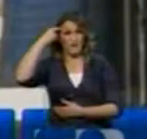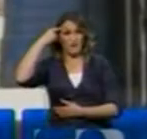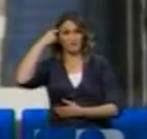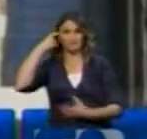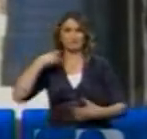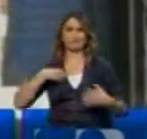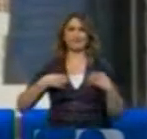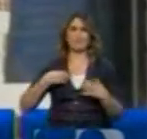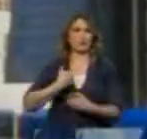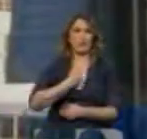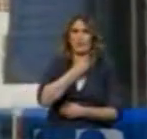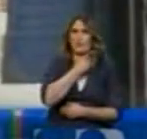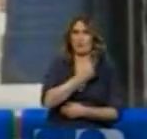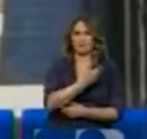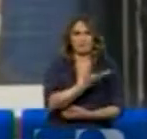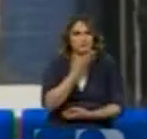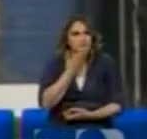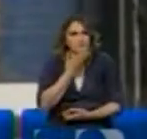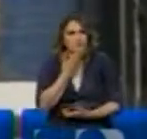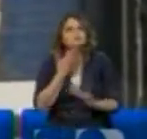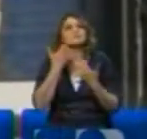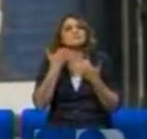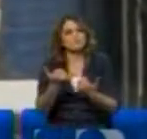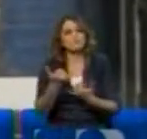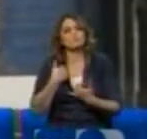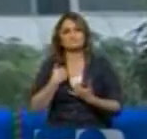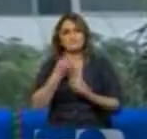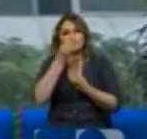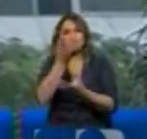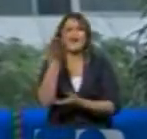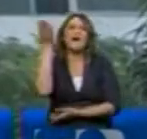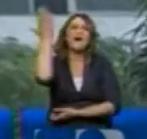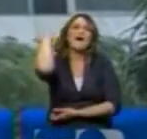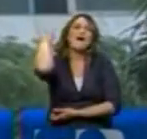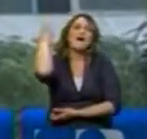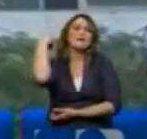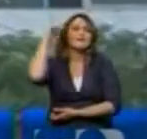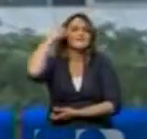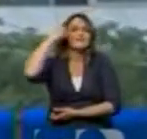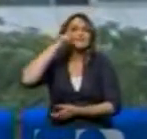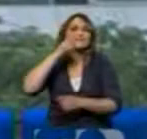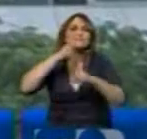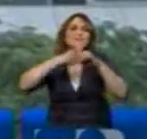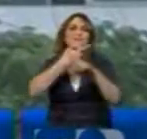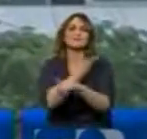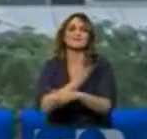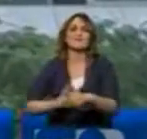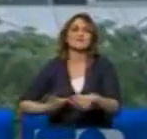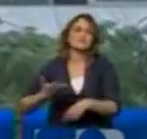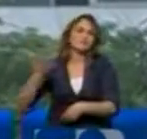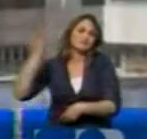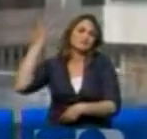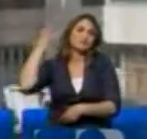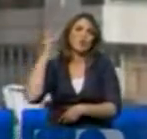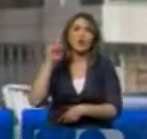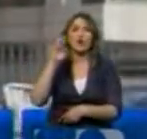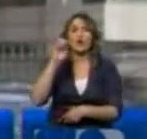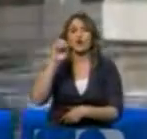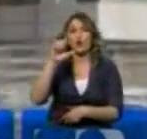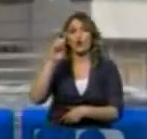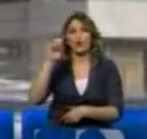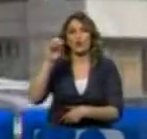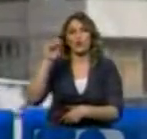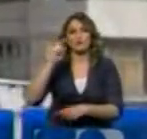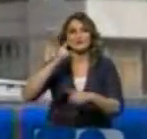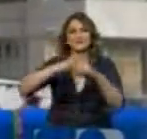Hace ya 40 años, el entonces presidente de la República, Jaime Roldós, durante la apertura del Palacio de Justicia en Guayaquil, se preguntaba cuándo